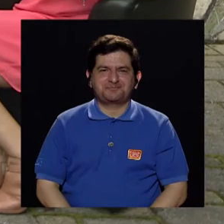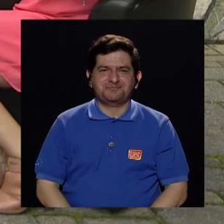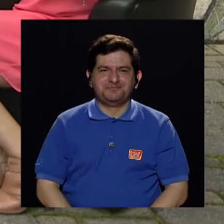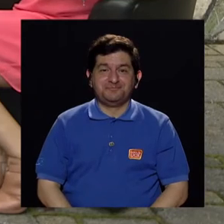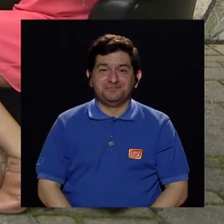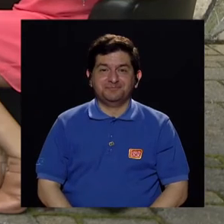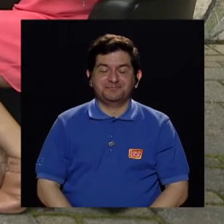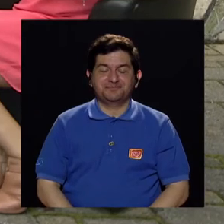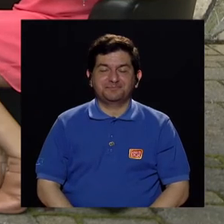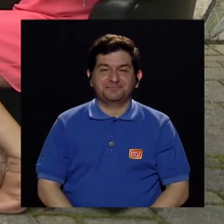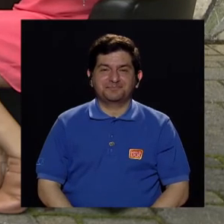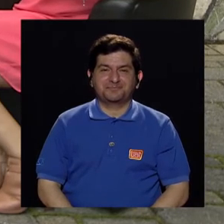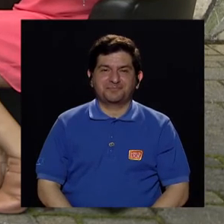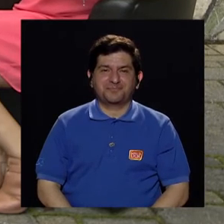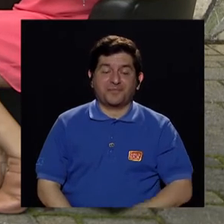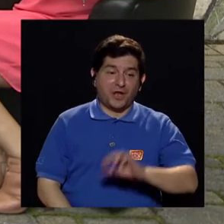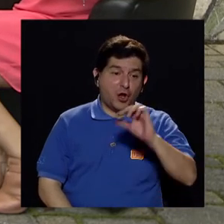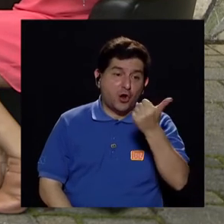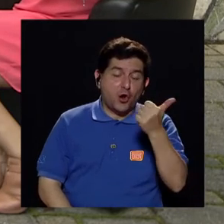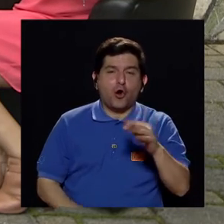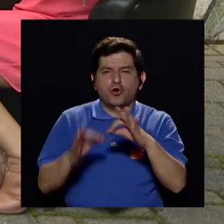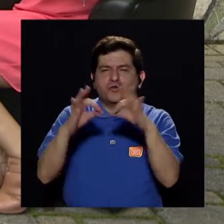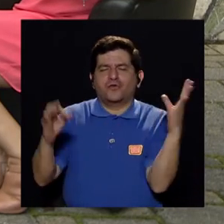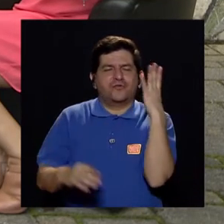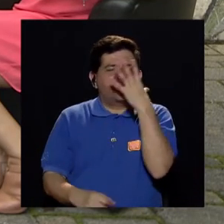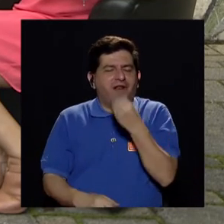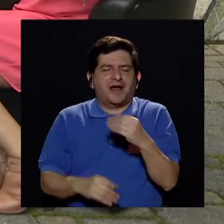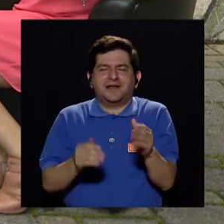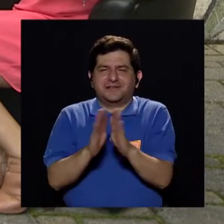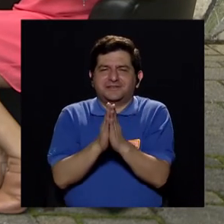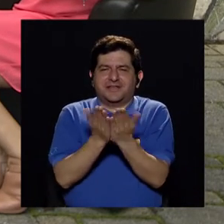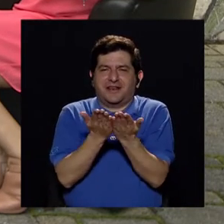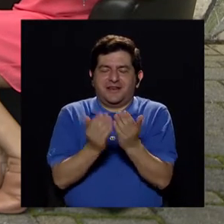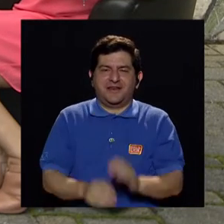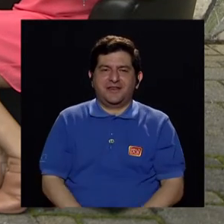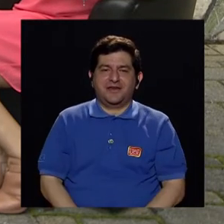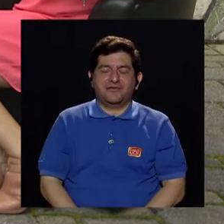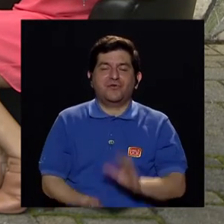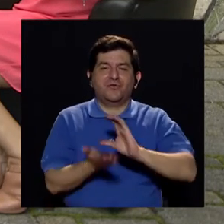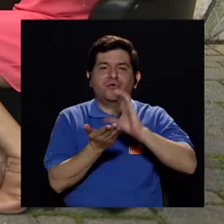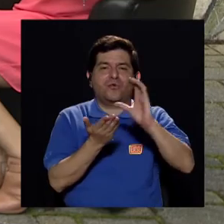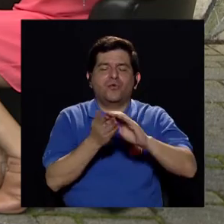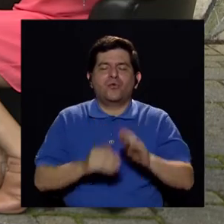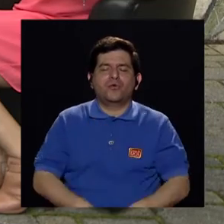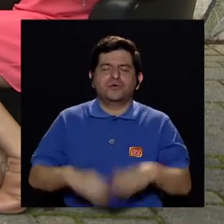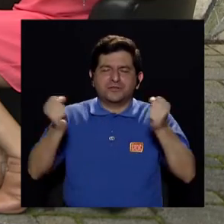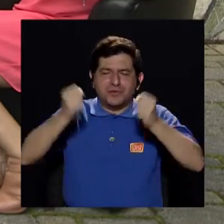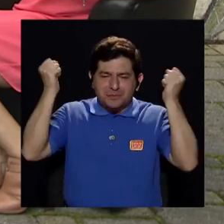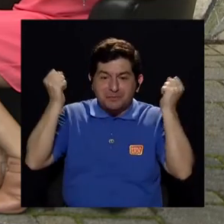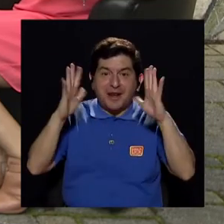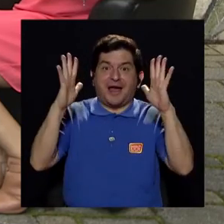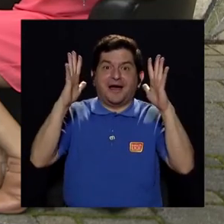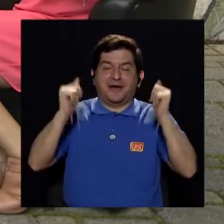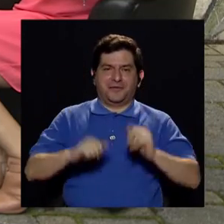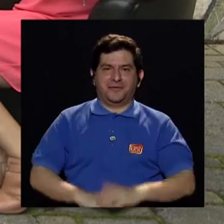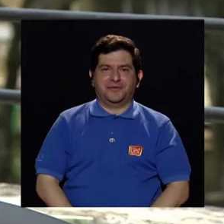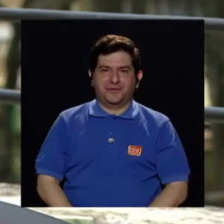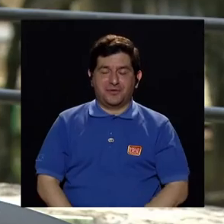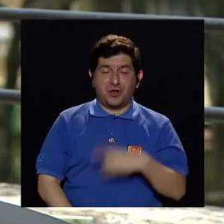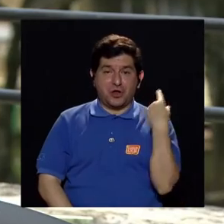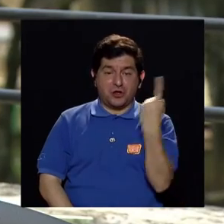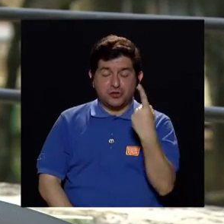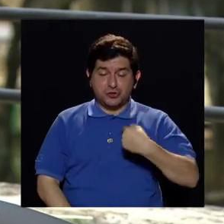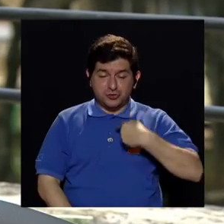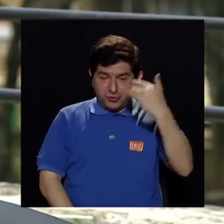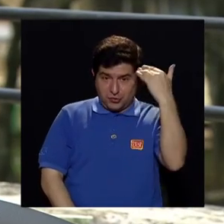No, no se puede, ¿verdad? Y lo otro es una frase hermosa de un libro que se llama Un Curso de Milagros, que decía, si